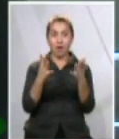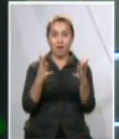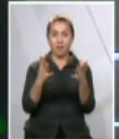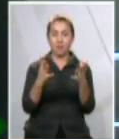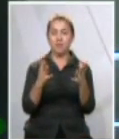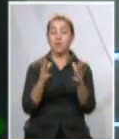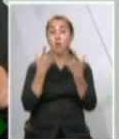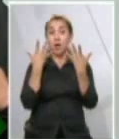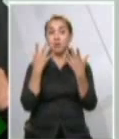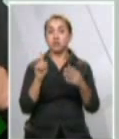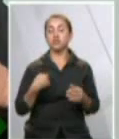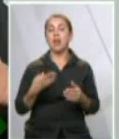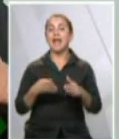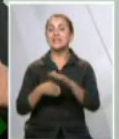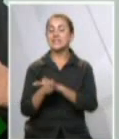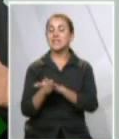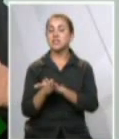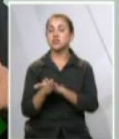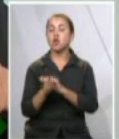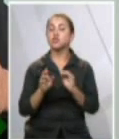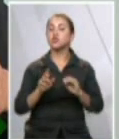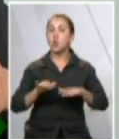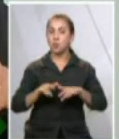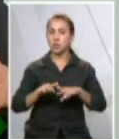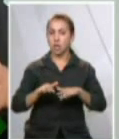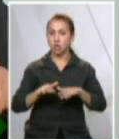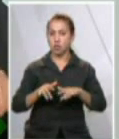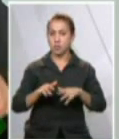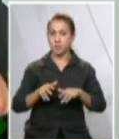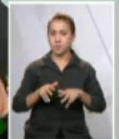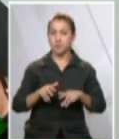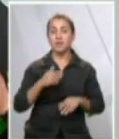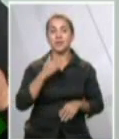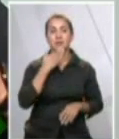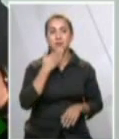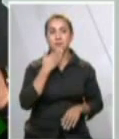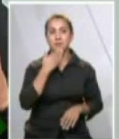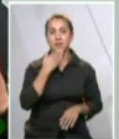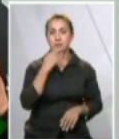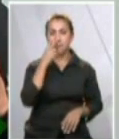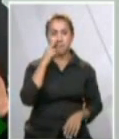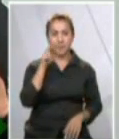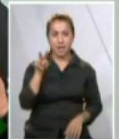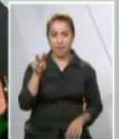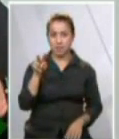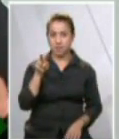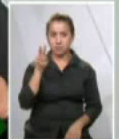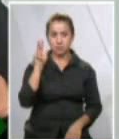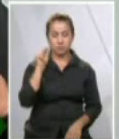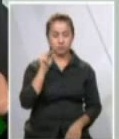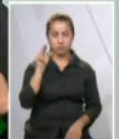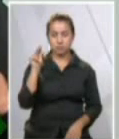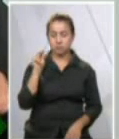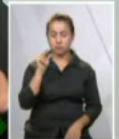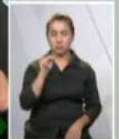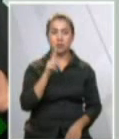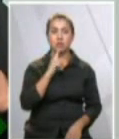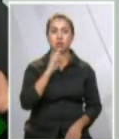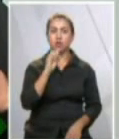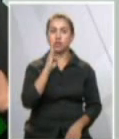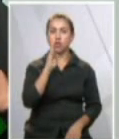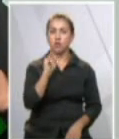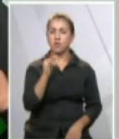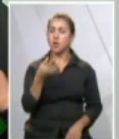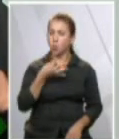estamos trabajando con el acceso al computador, a través también del seguimiento de mirada, el mismo sistema TOBI. ¿Cómo es el